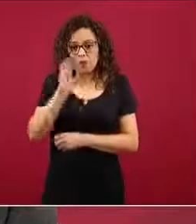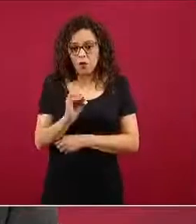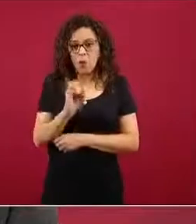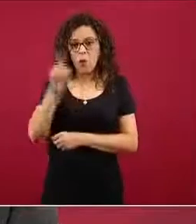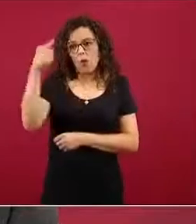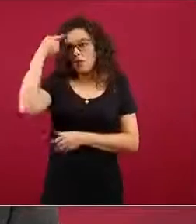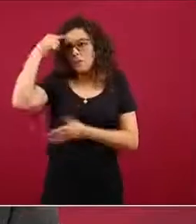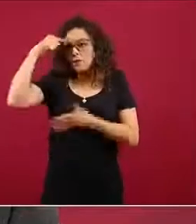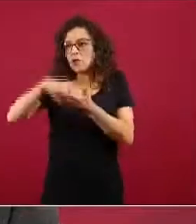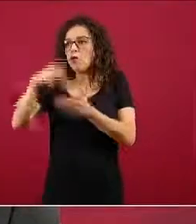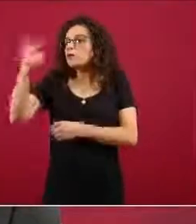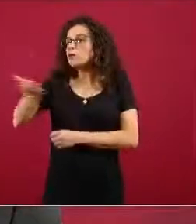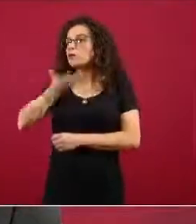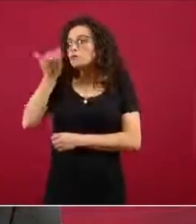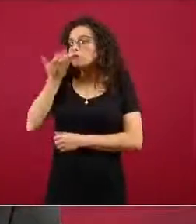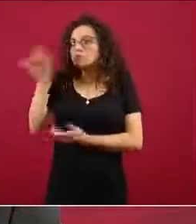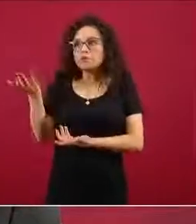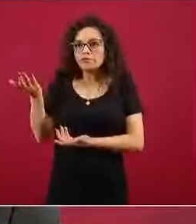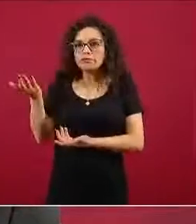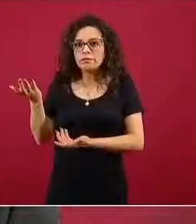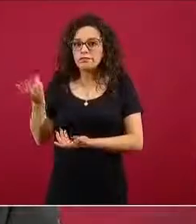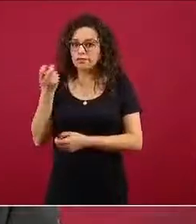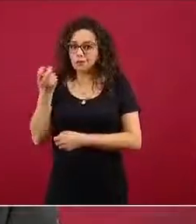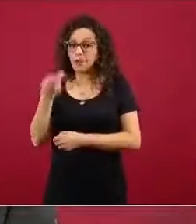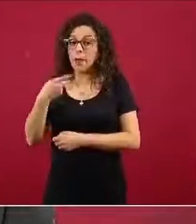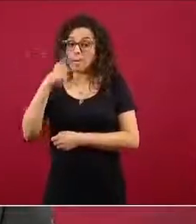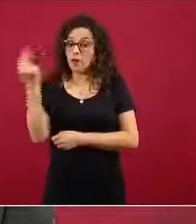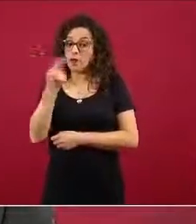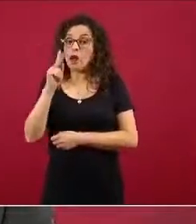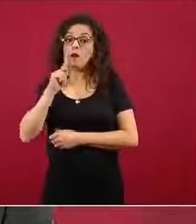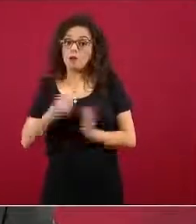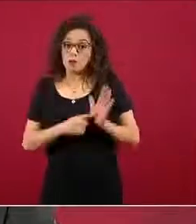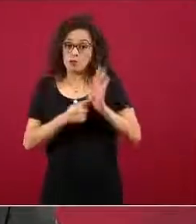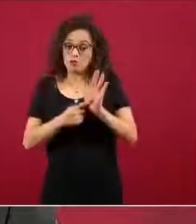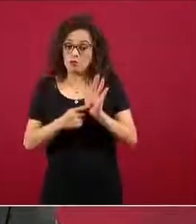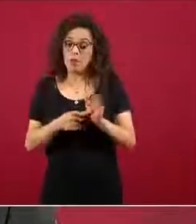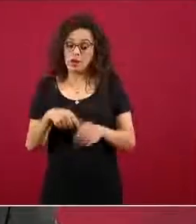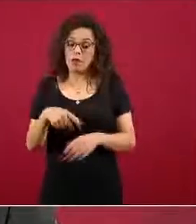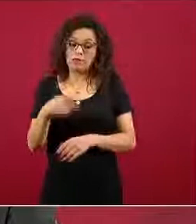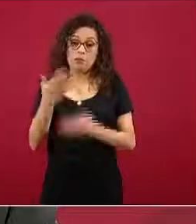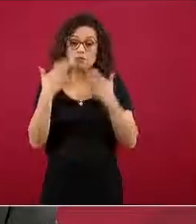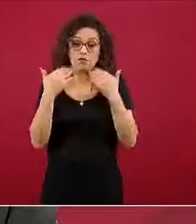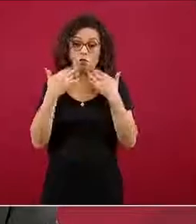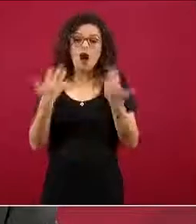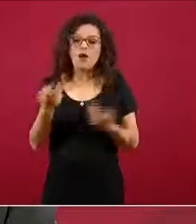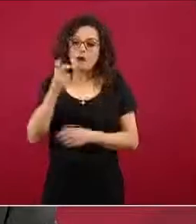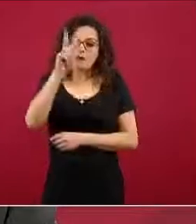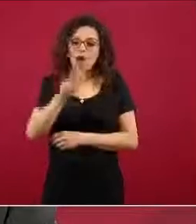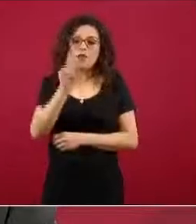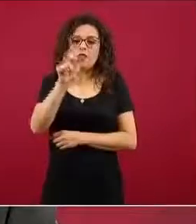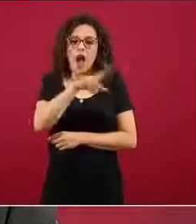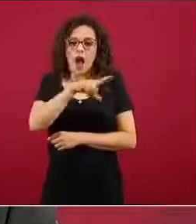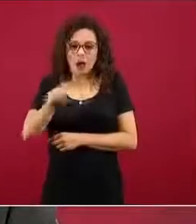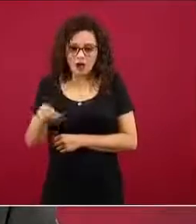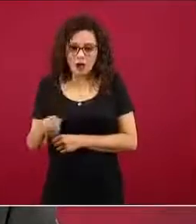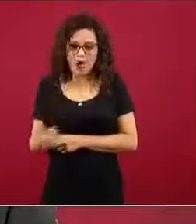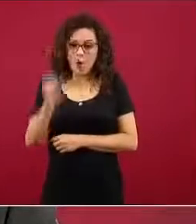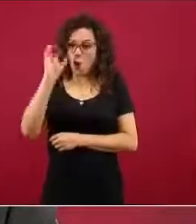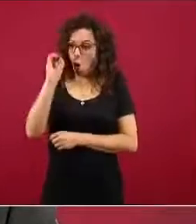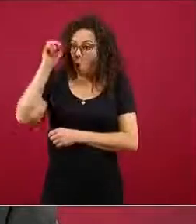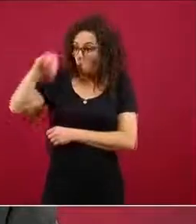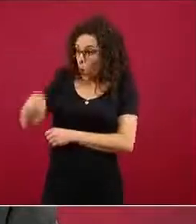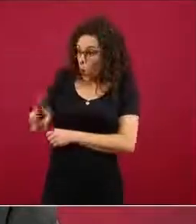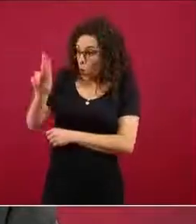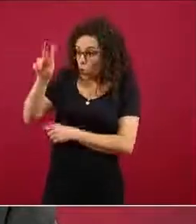documentadas en su evidencia, ha causado un enorme daño a la humanidad. la Organización de Naciones Unidas, no solo